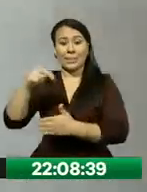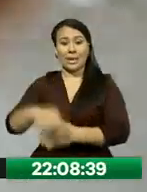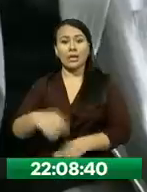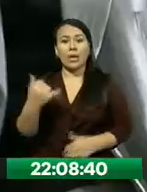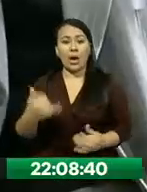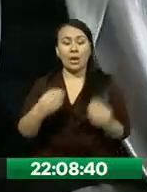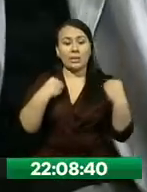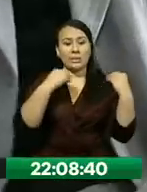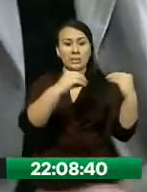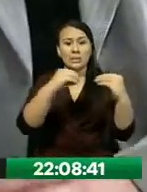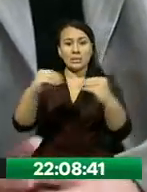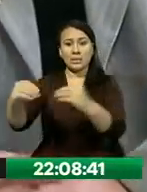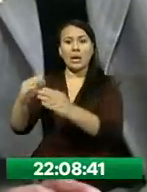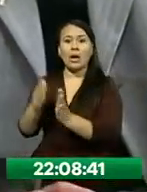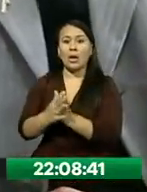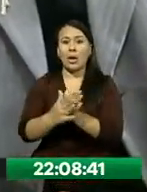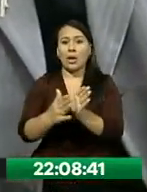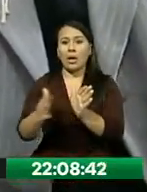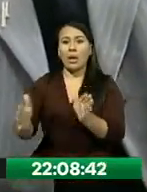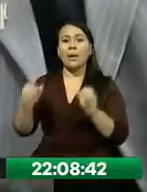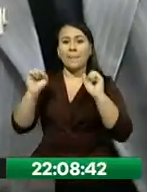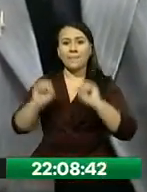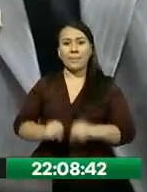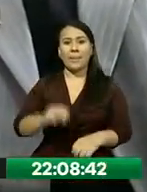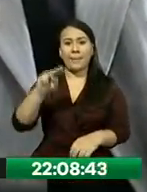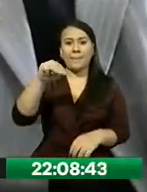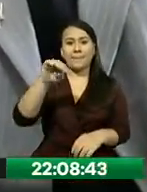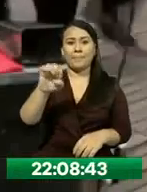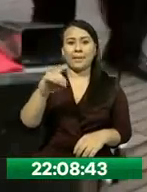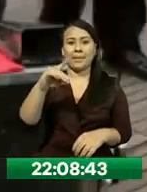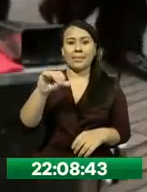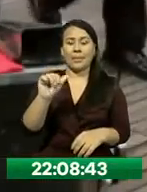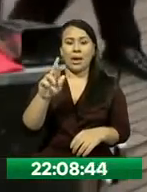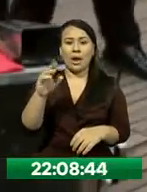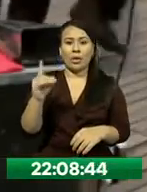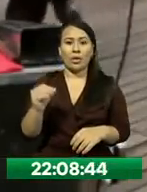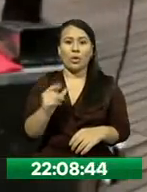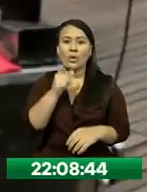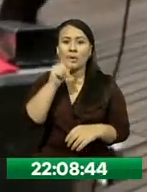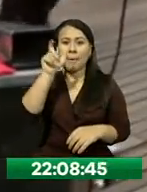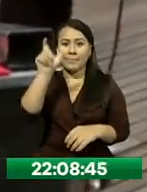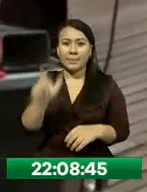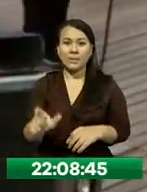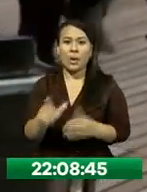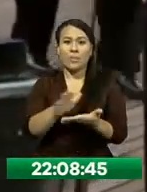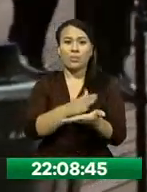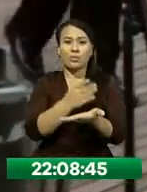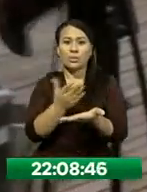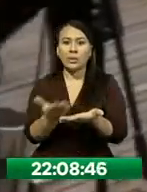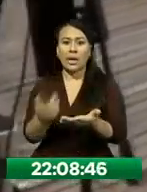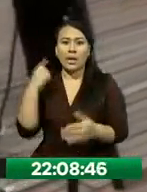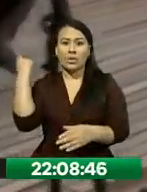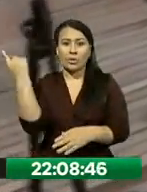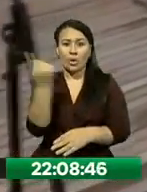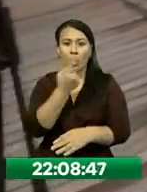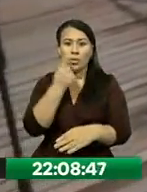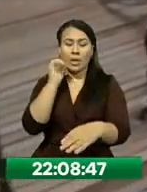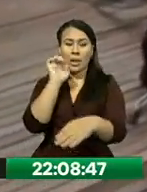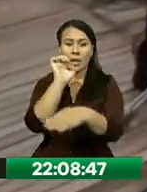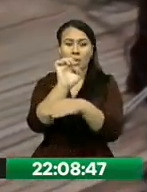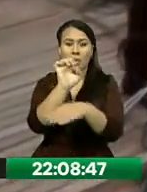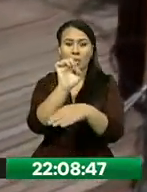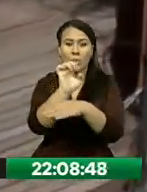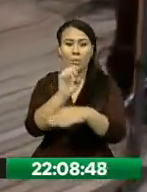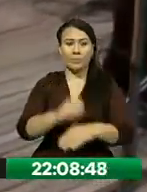legado artístico del maestro Don Medardo, quien siempre será recordado como el padre de la cumbia nacional. Estos